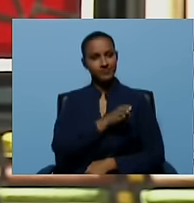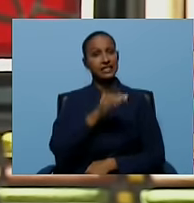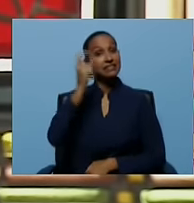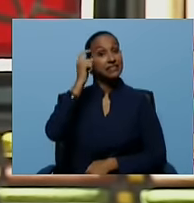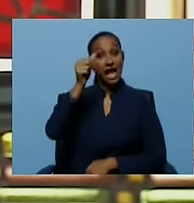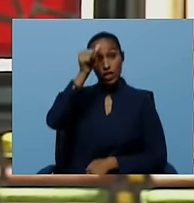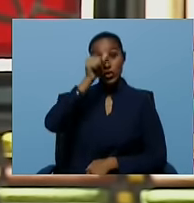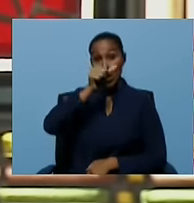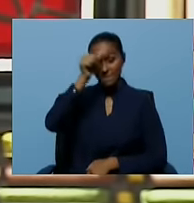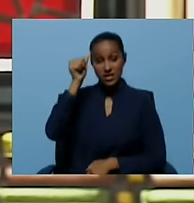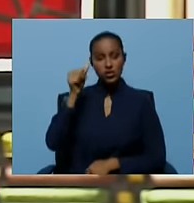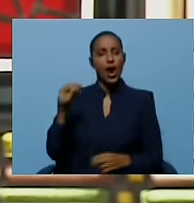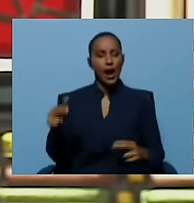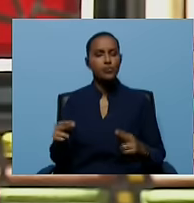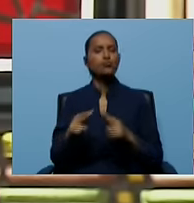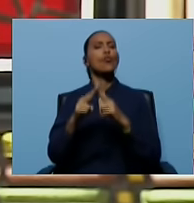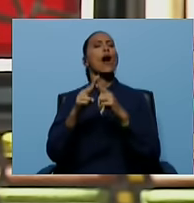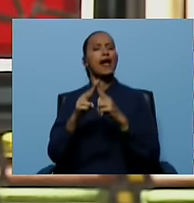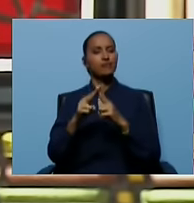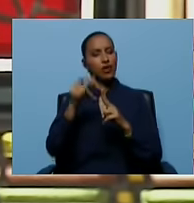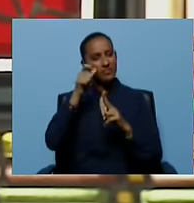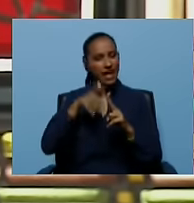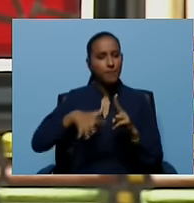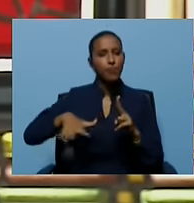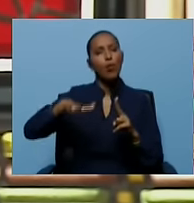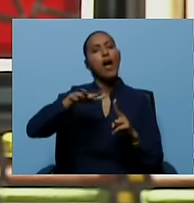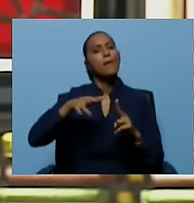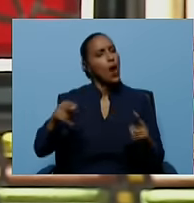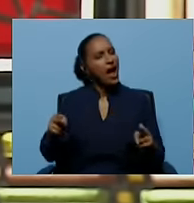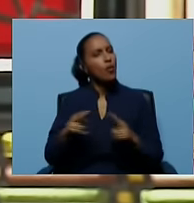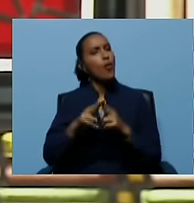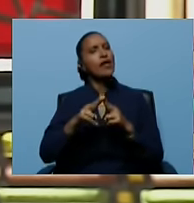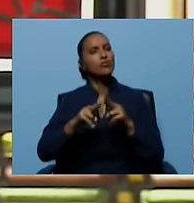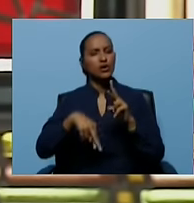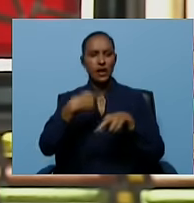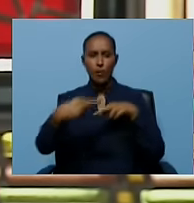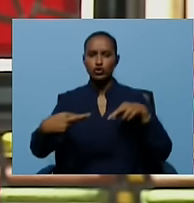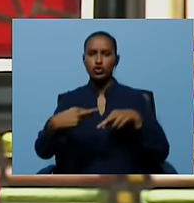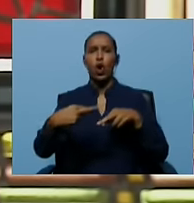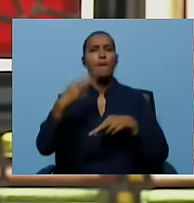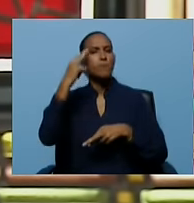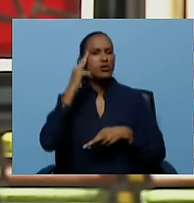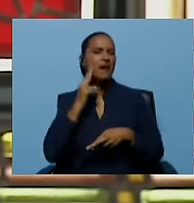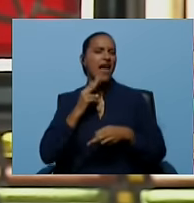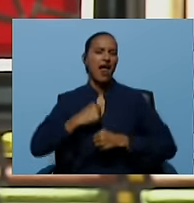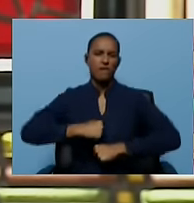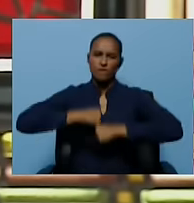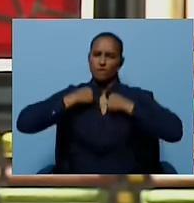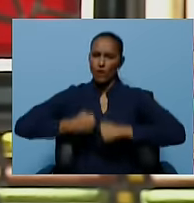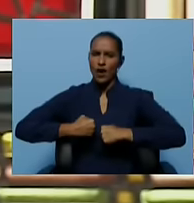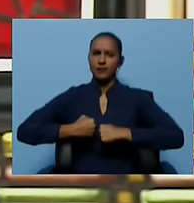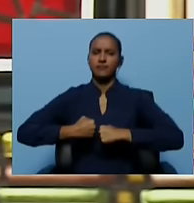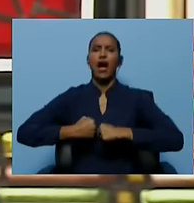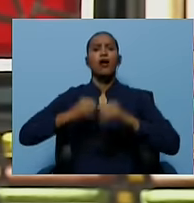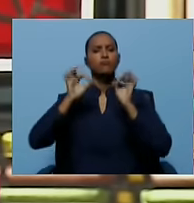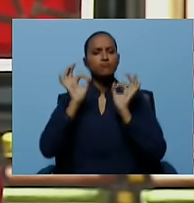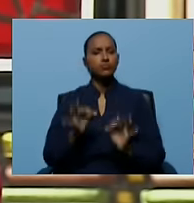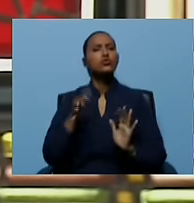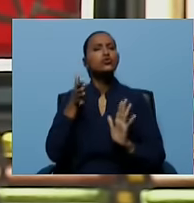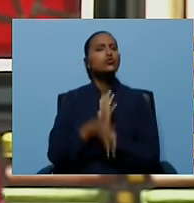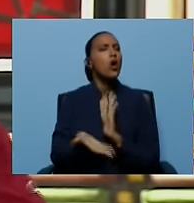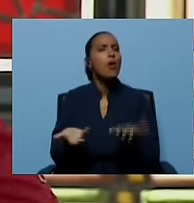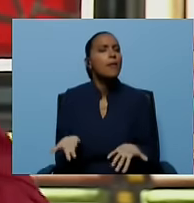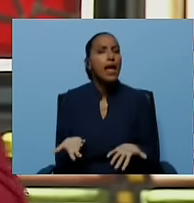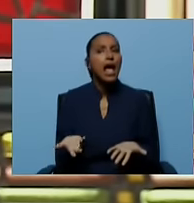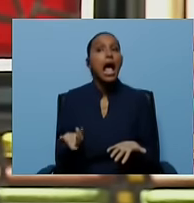un día donde todas las fuerzas revolucionarias del país se reencontraron, coincidieron en la necesidad de profundizar